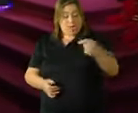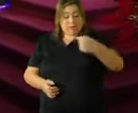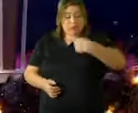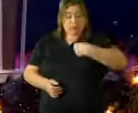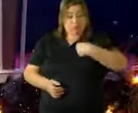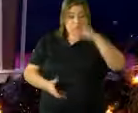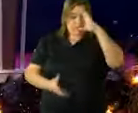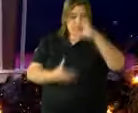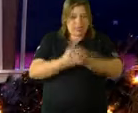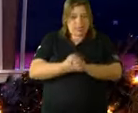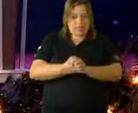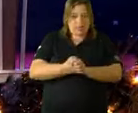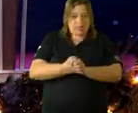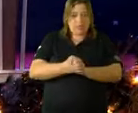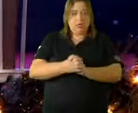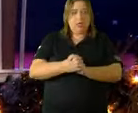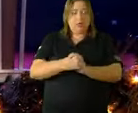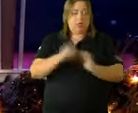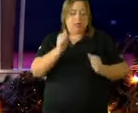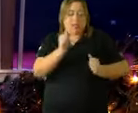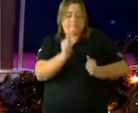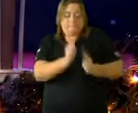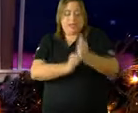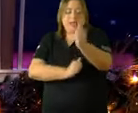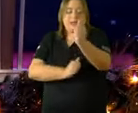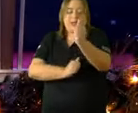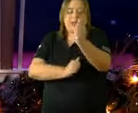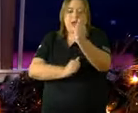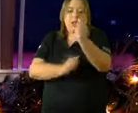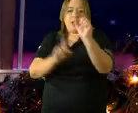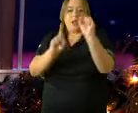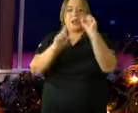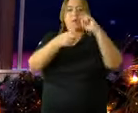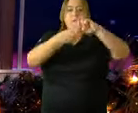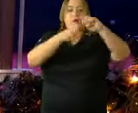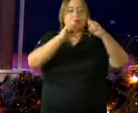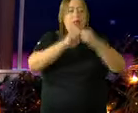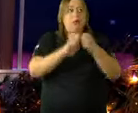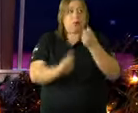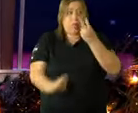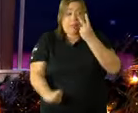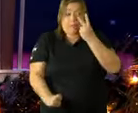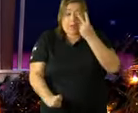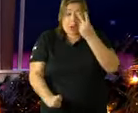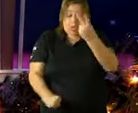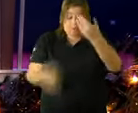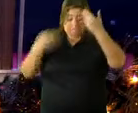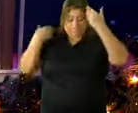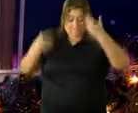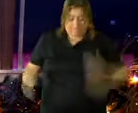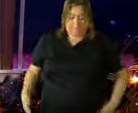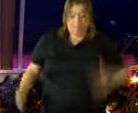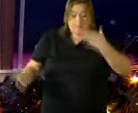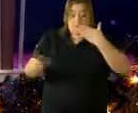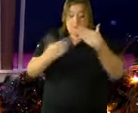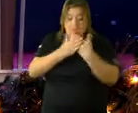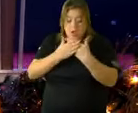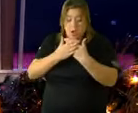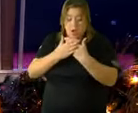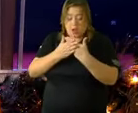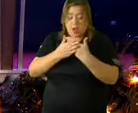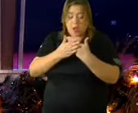tú puedas superar todas las crisis que van a venir. Que tú te puedas ver bien, bendecido y prosperado